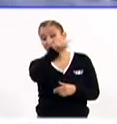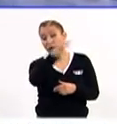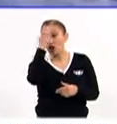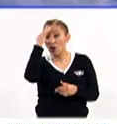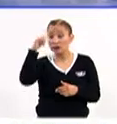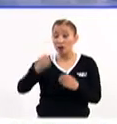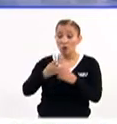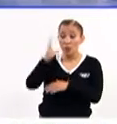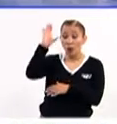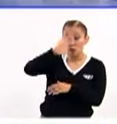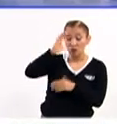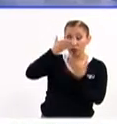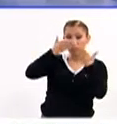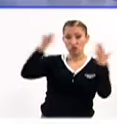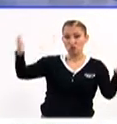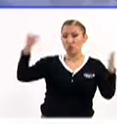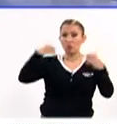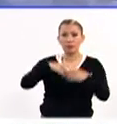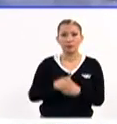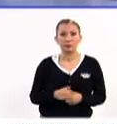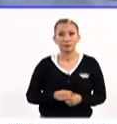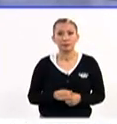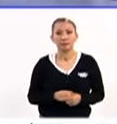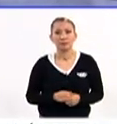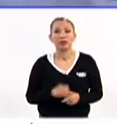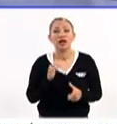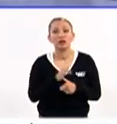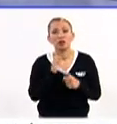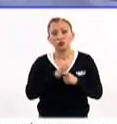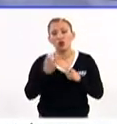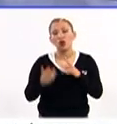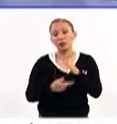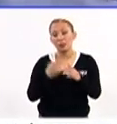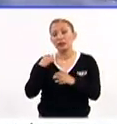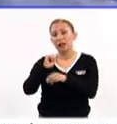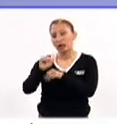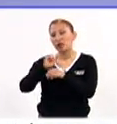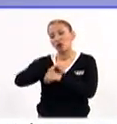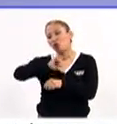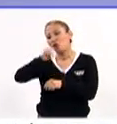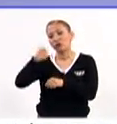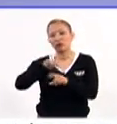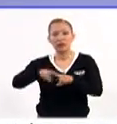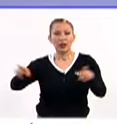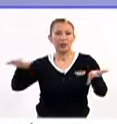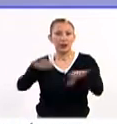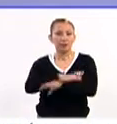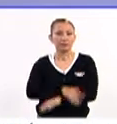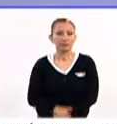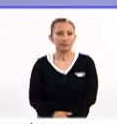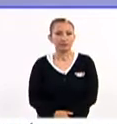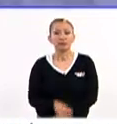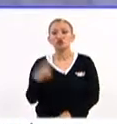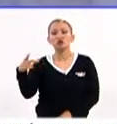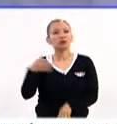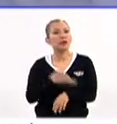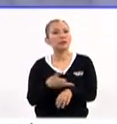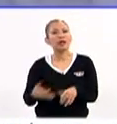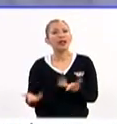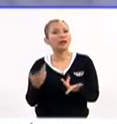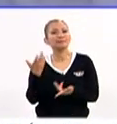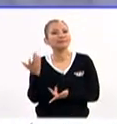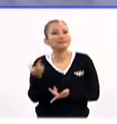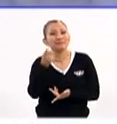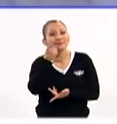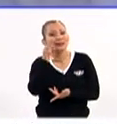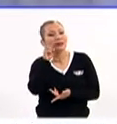y conocer una nueva cultura te abre mucho la cabeza. Así que vuelvo a Argentina y ya soy otra persona nueva. ¿Qué opina tu familia?